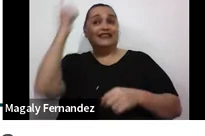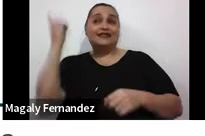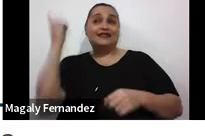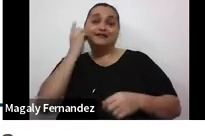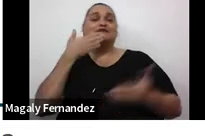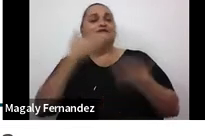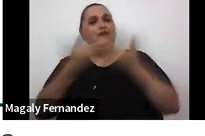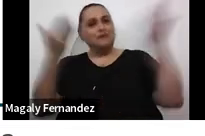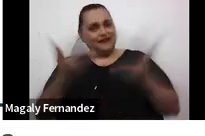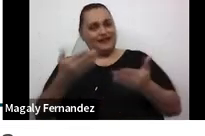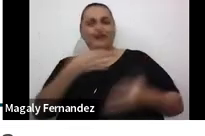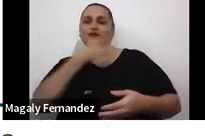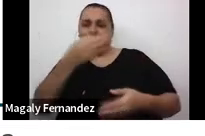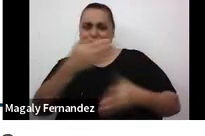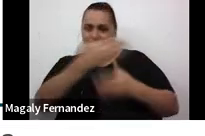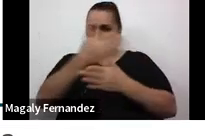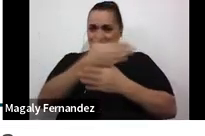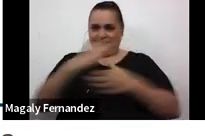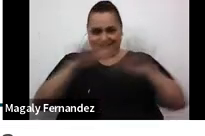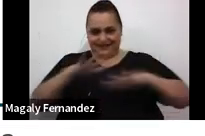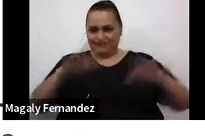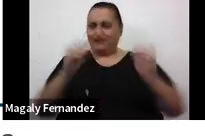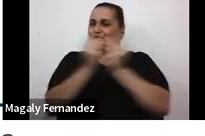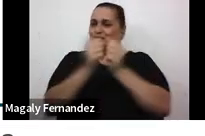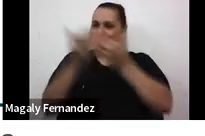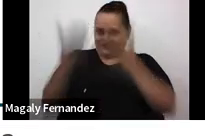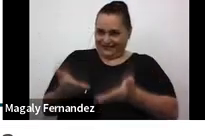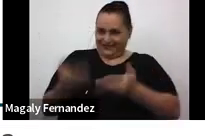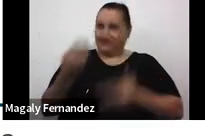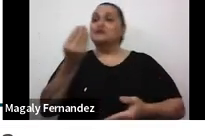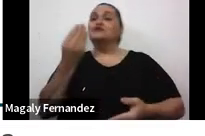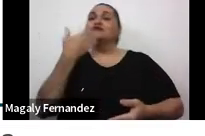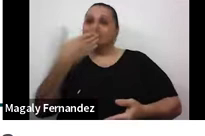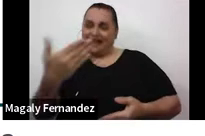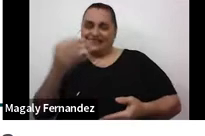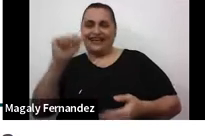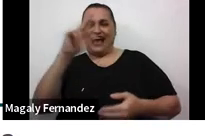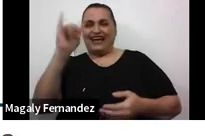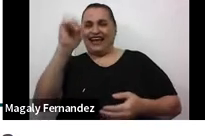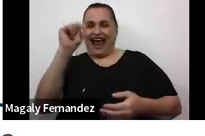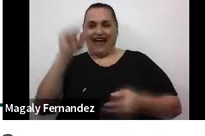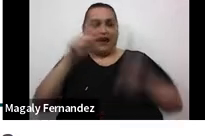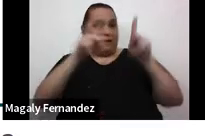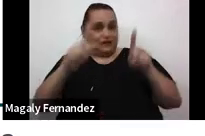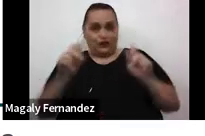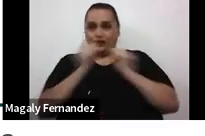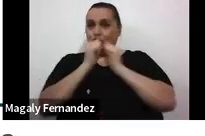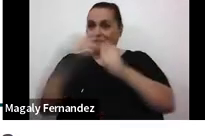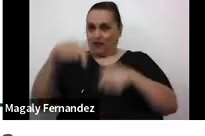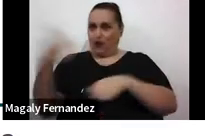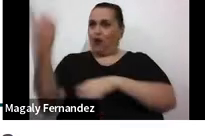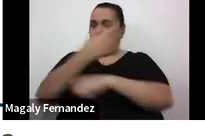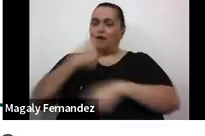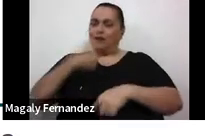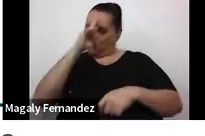con placer compartir este espacio con con vos Muchas gracias Ariana Muchas gracias a quienes nos acompañan hoy para mí es un